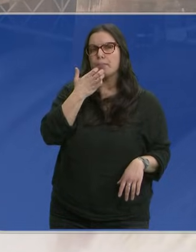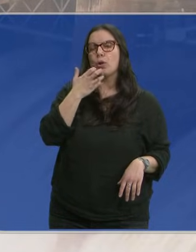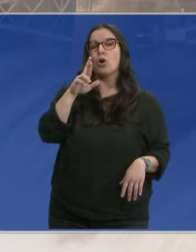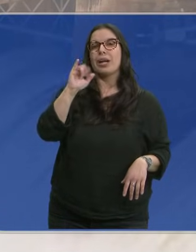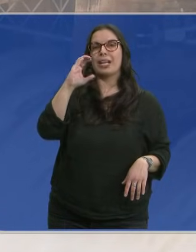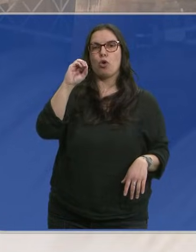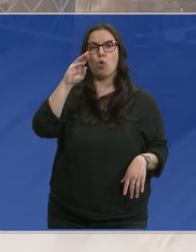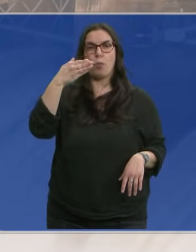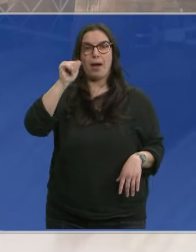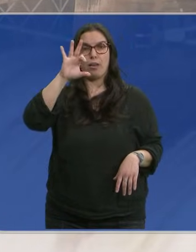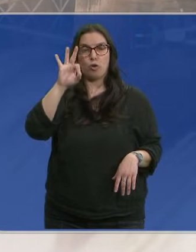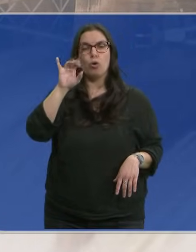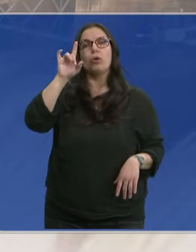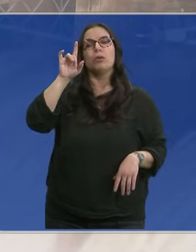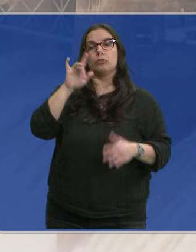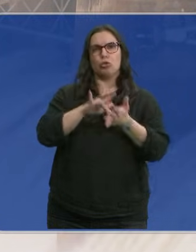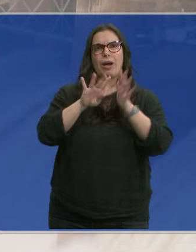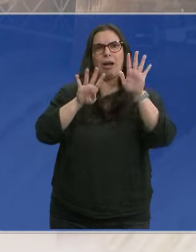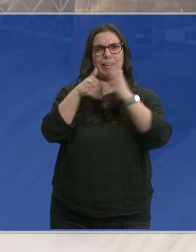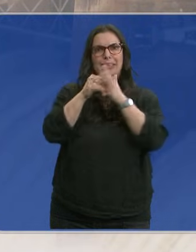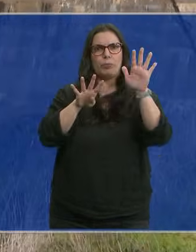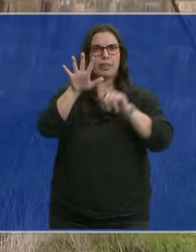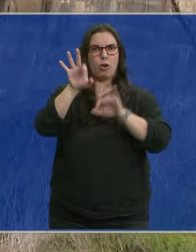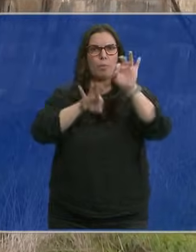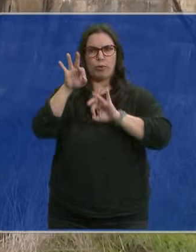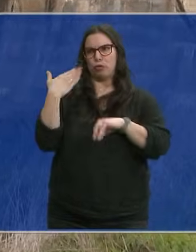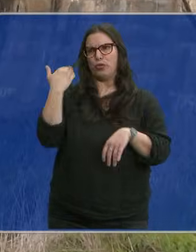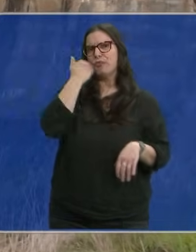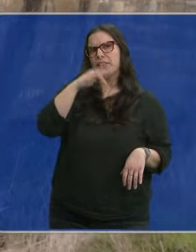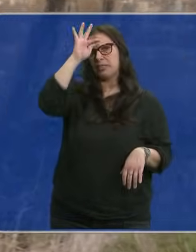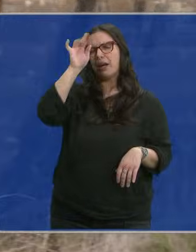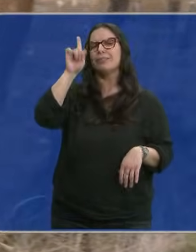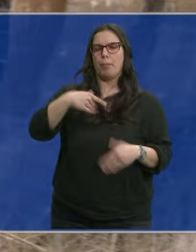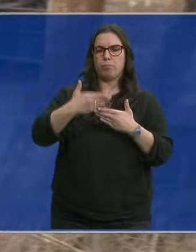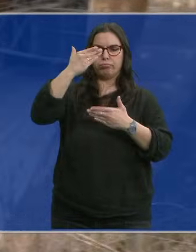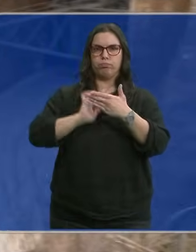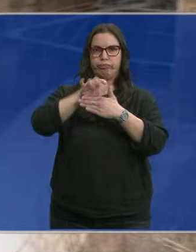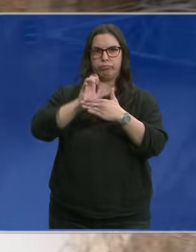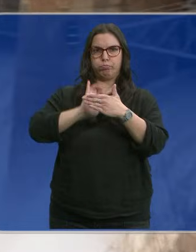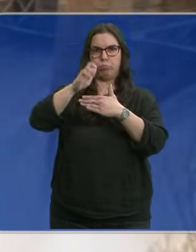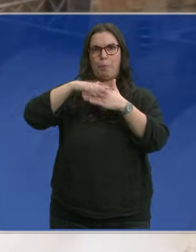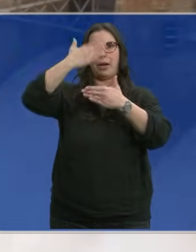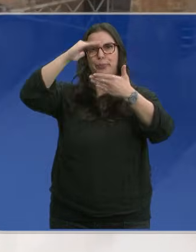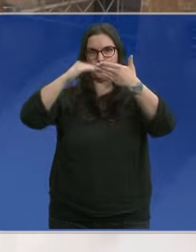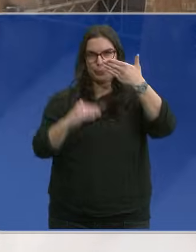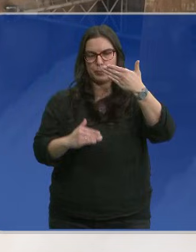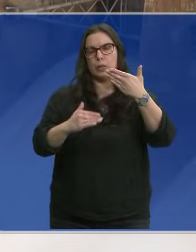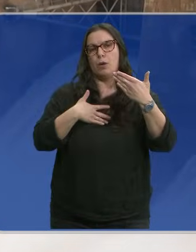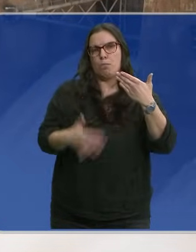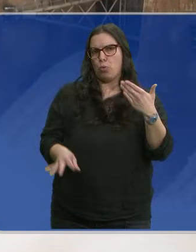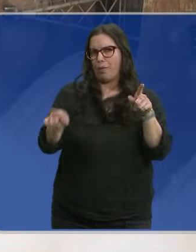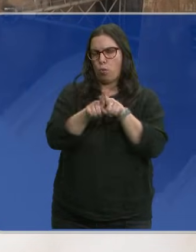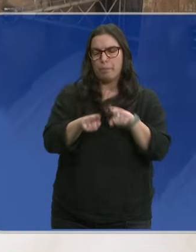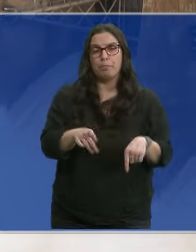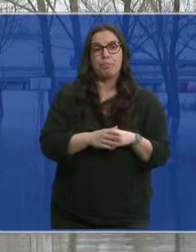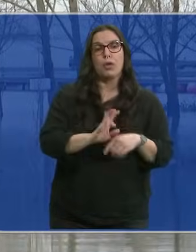de Ricoballo, ha estado al 95% de su capacidad durante todo el fin de semana, aunque también se han abierto esas compuertas para aliviar agua de la